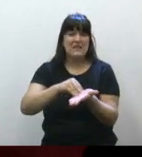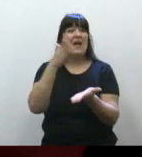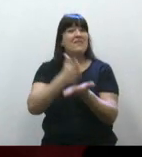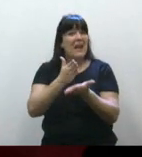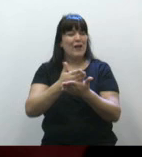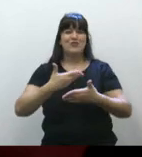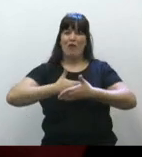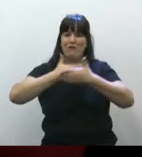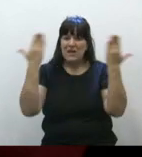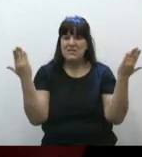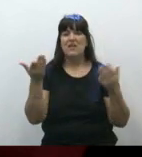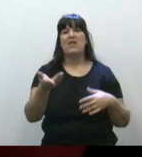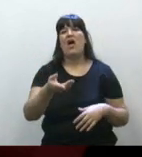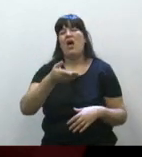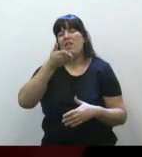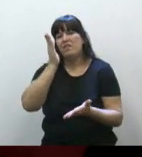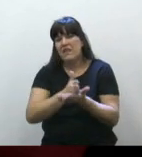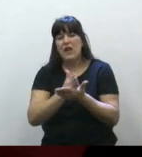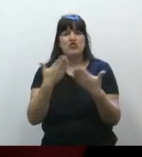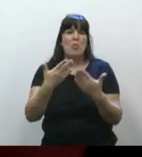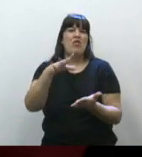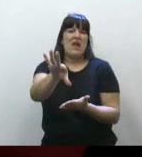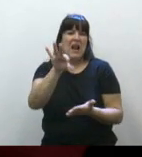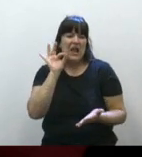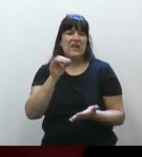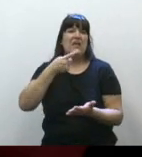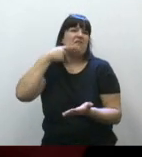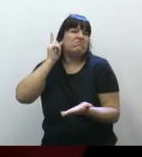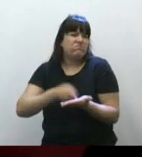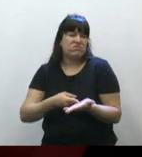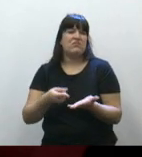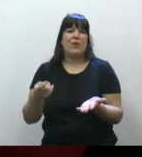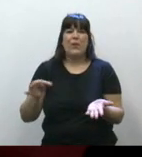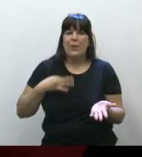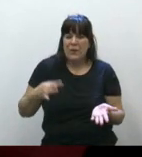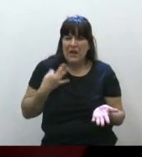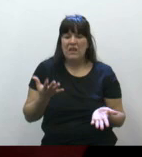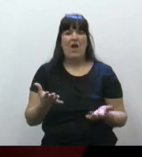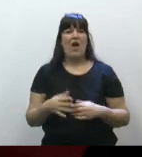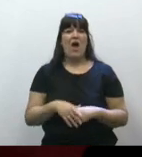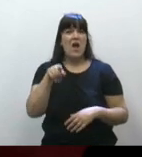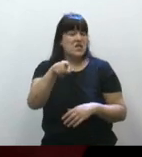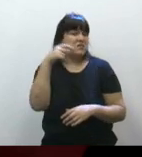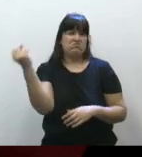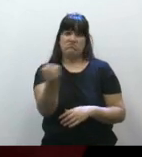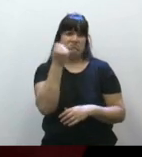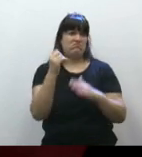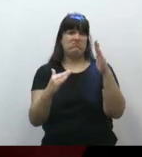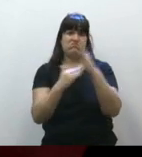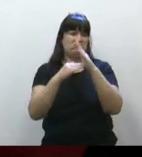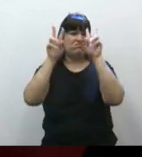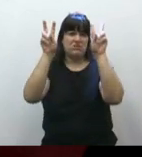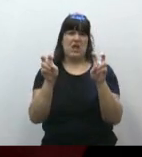felicidad el derecho a elegir la opción de la vida me parece un tema central central